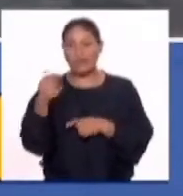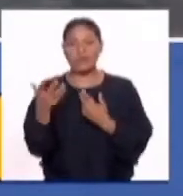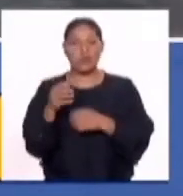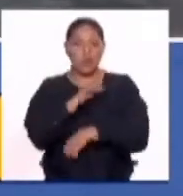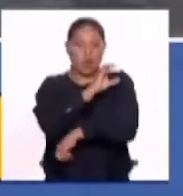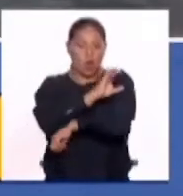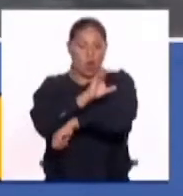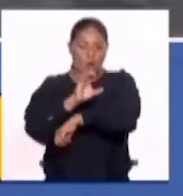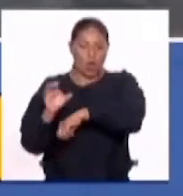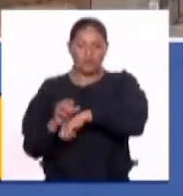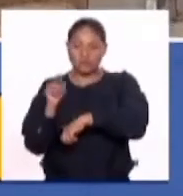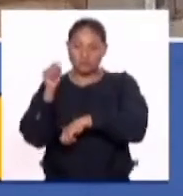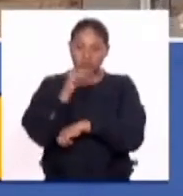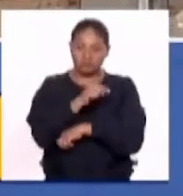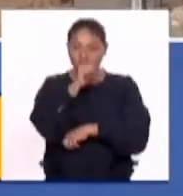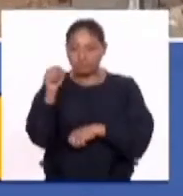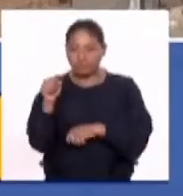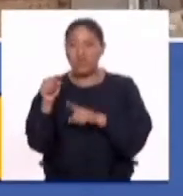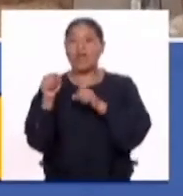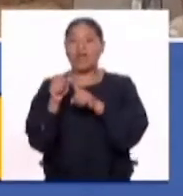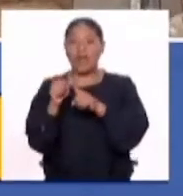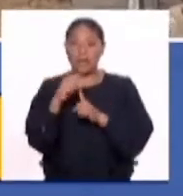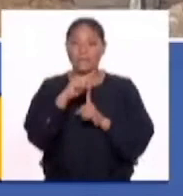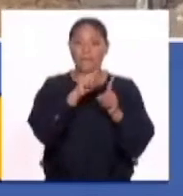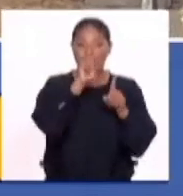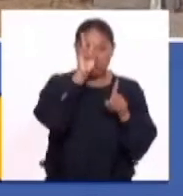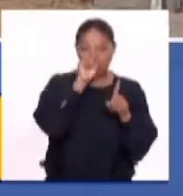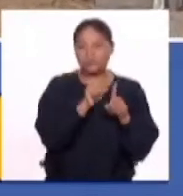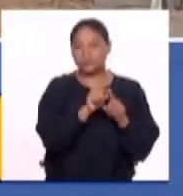manera inmediata Ecuador y seguidamente Colombia.